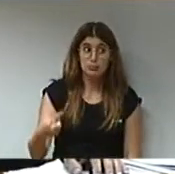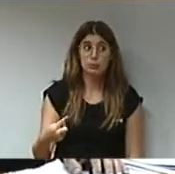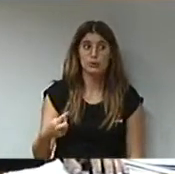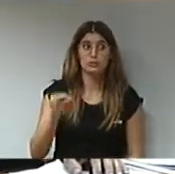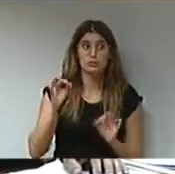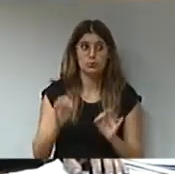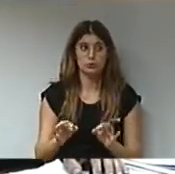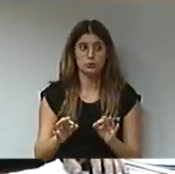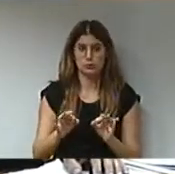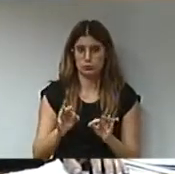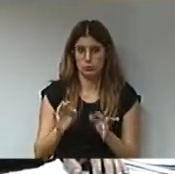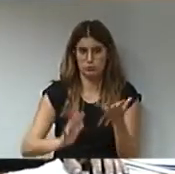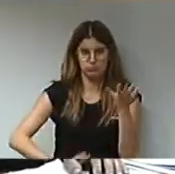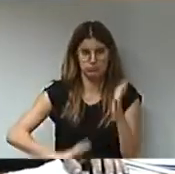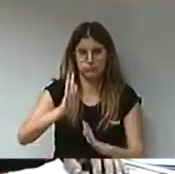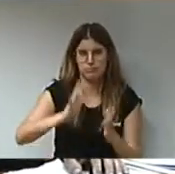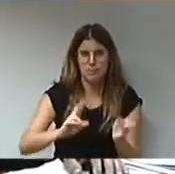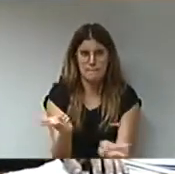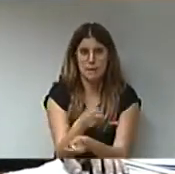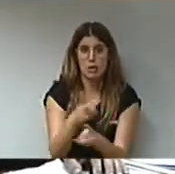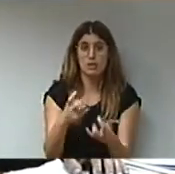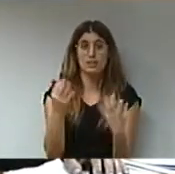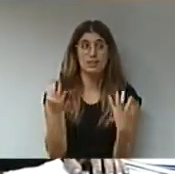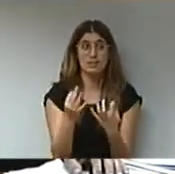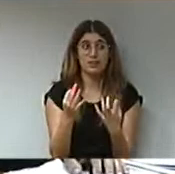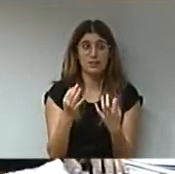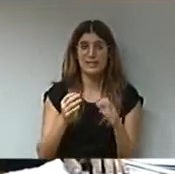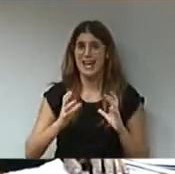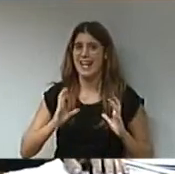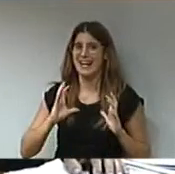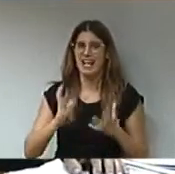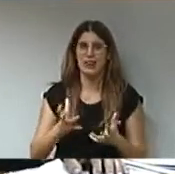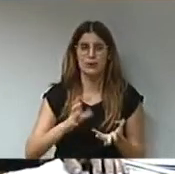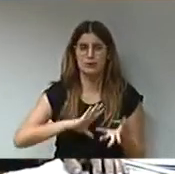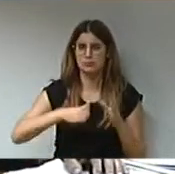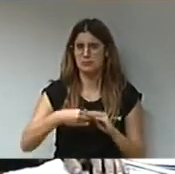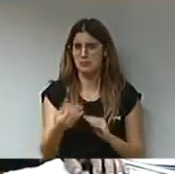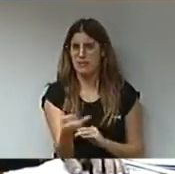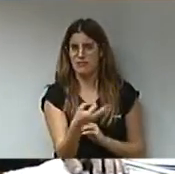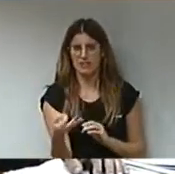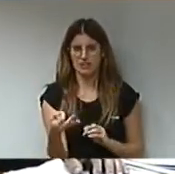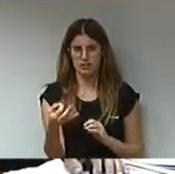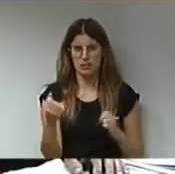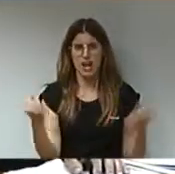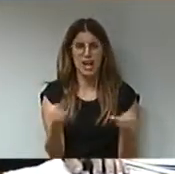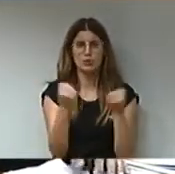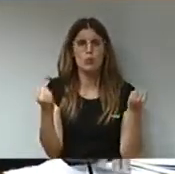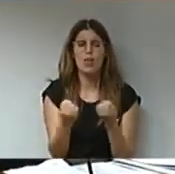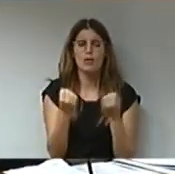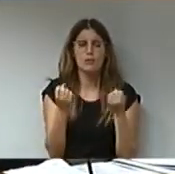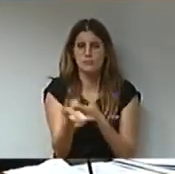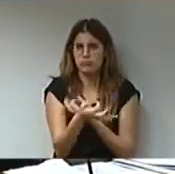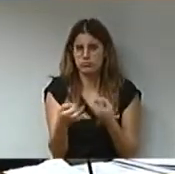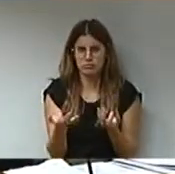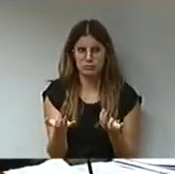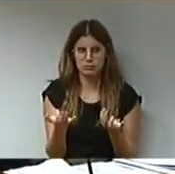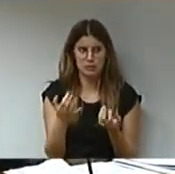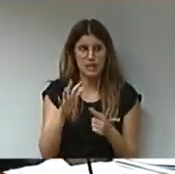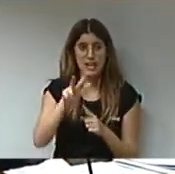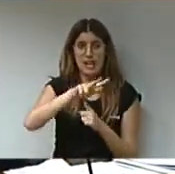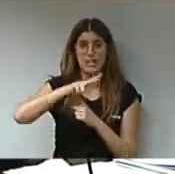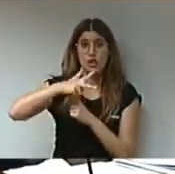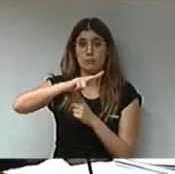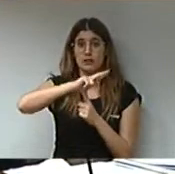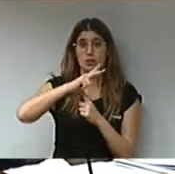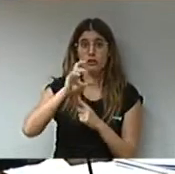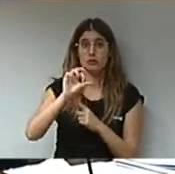ocurrió la desgracia que ocurrió en el tren, lo que sí que le puedo decir es que la reacción fue extraordinaria. Inmediatamente actuó el helicóptero de la